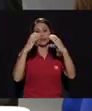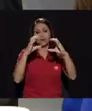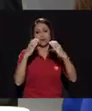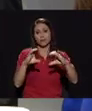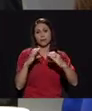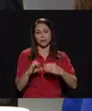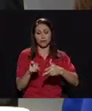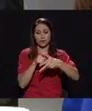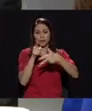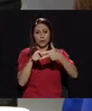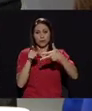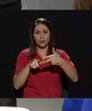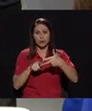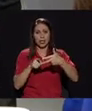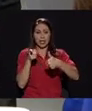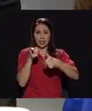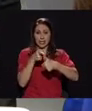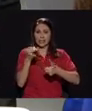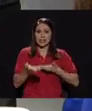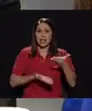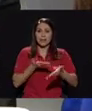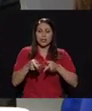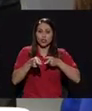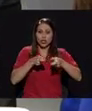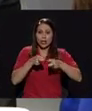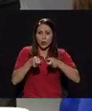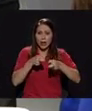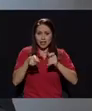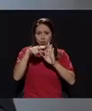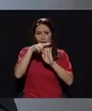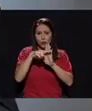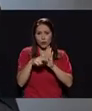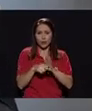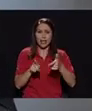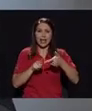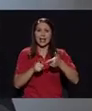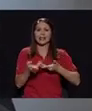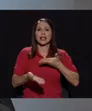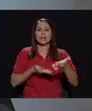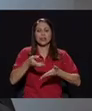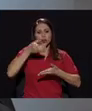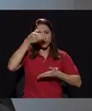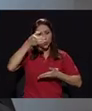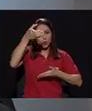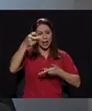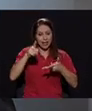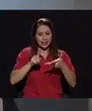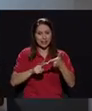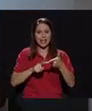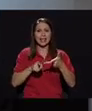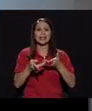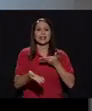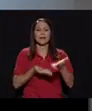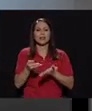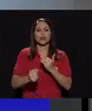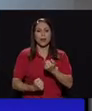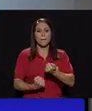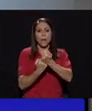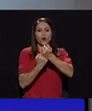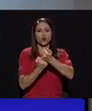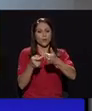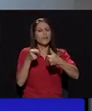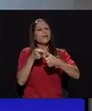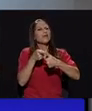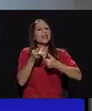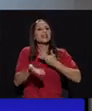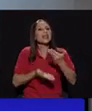clasificado en 3 grupos: servicios de regulación, servicios culturales y servicios de apoyo. Entonces, los servicios de regulación son estos